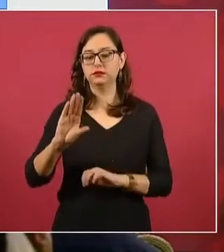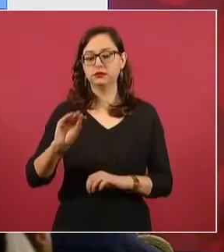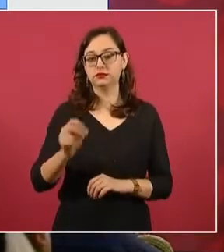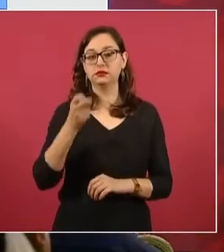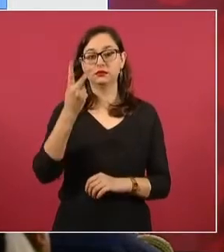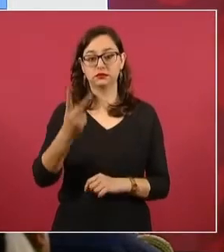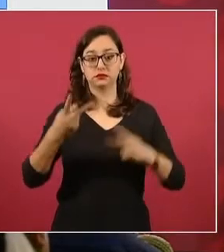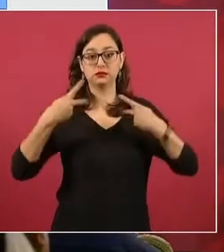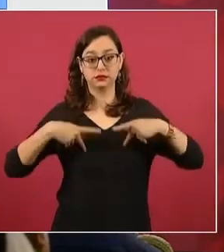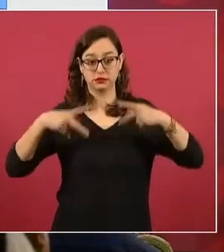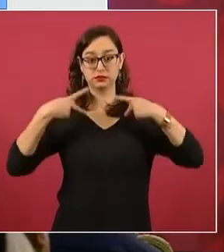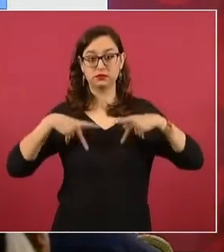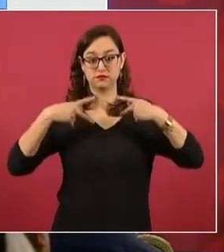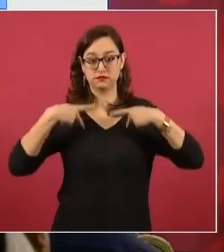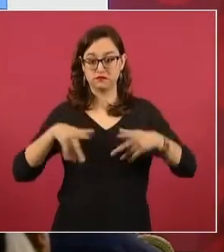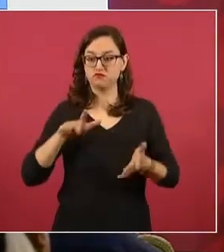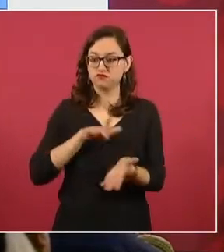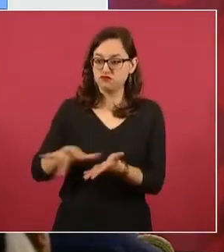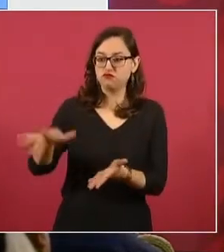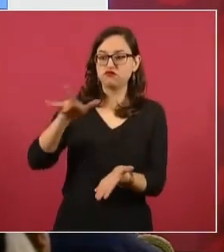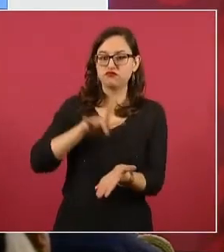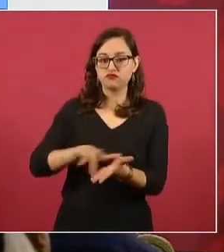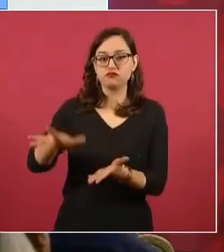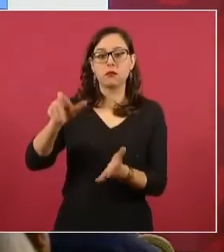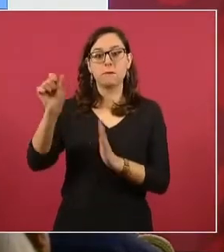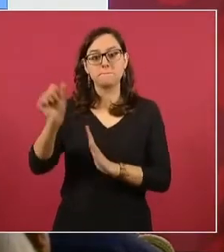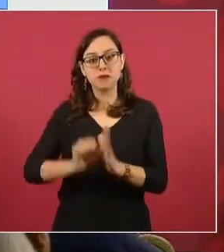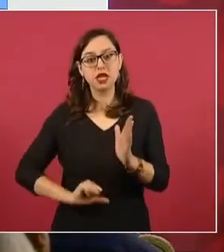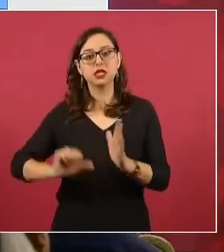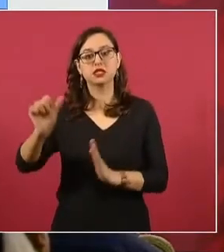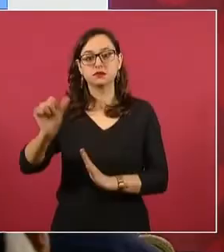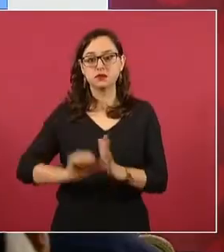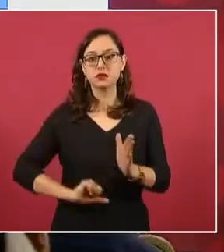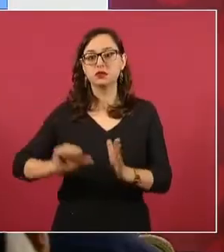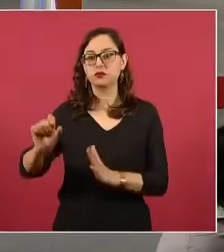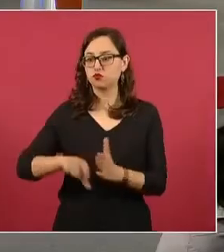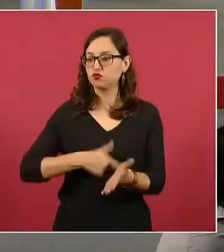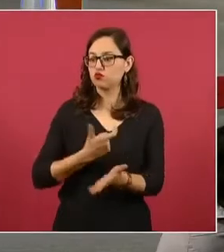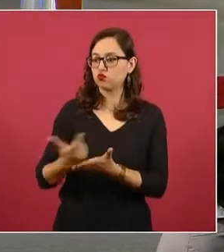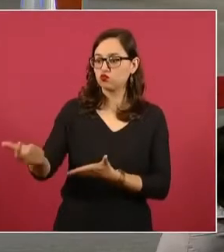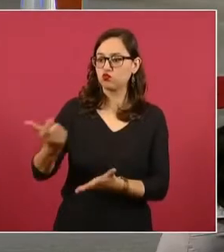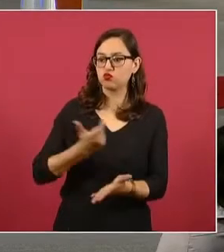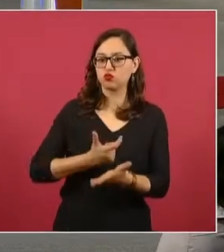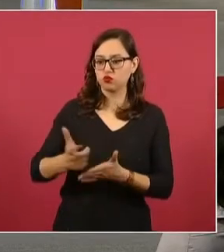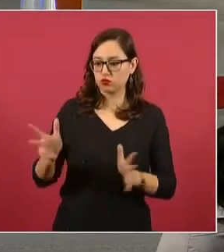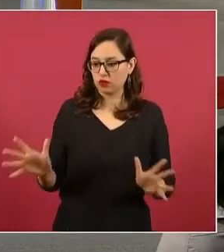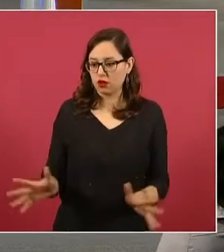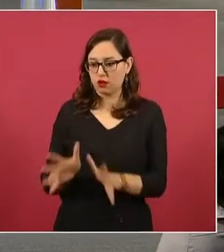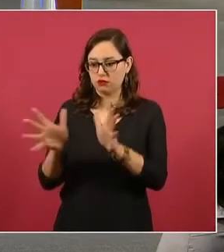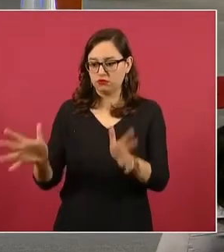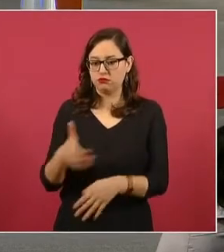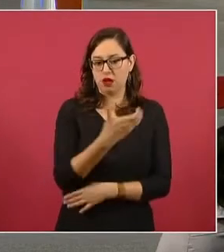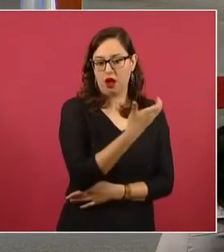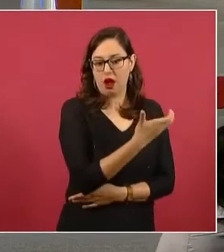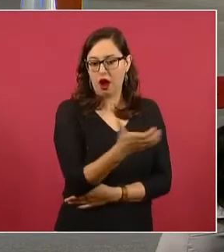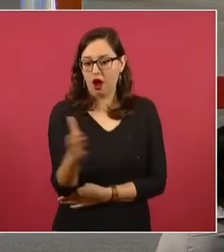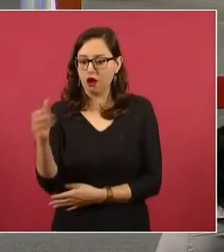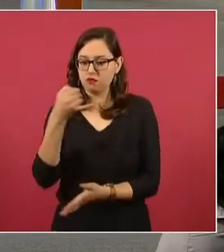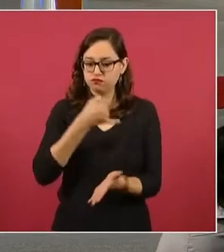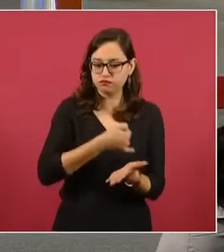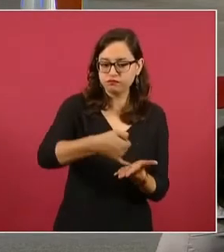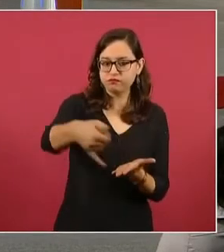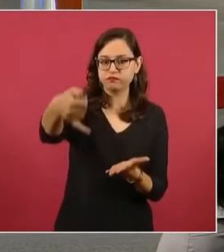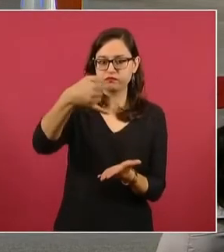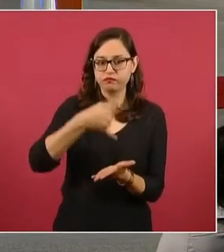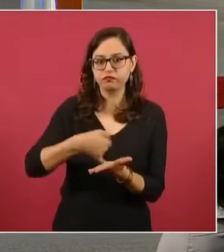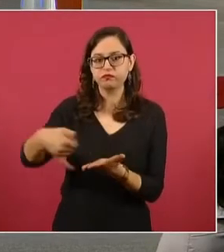36.892 que reciben mes con mes un jornal para cultivar sus propias